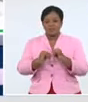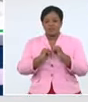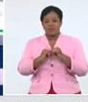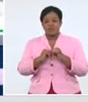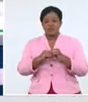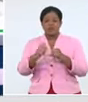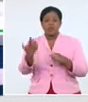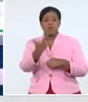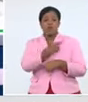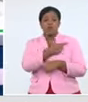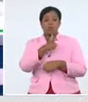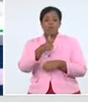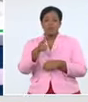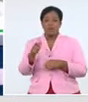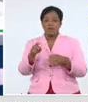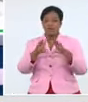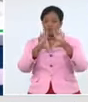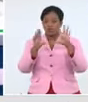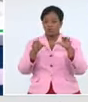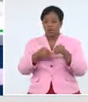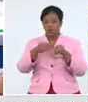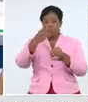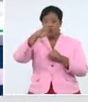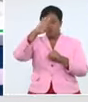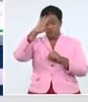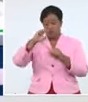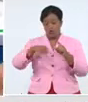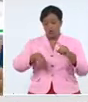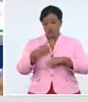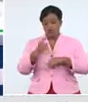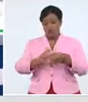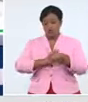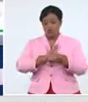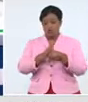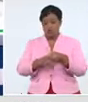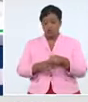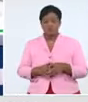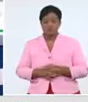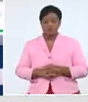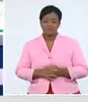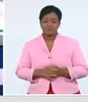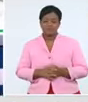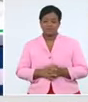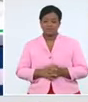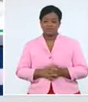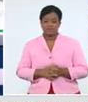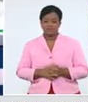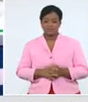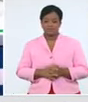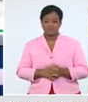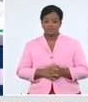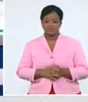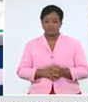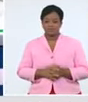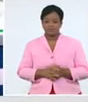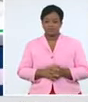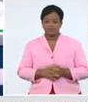comportamiento de este esquema de inmunización anti-COVID-19 en la primera dosis, en la segunda dosis, en la tercera dosis,